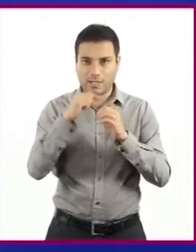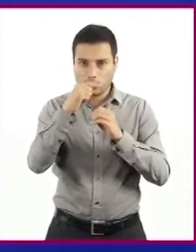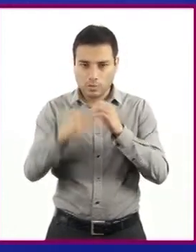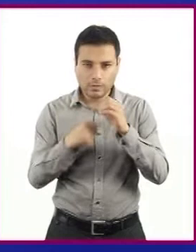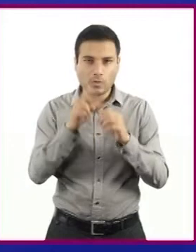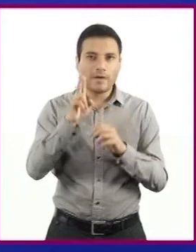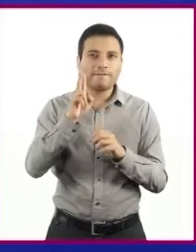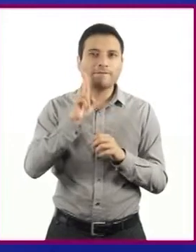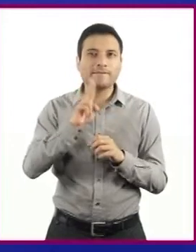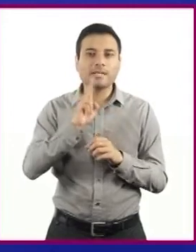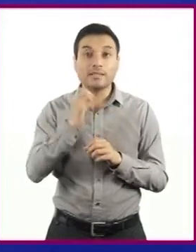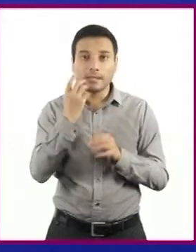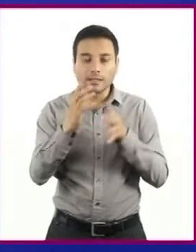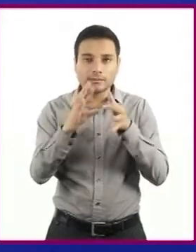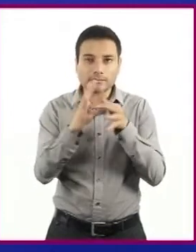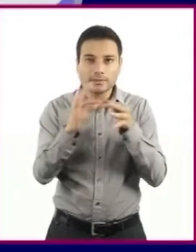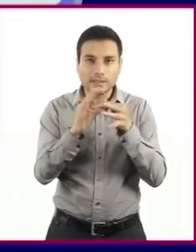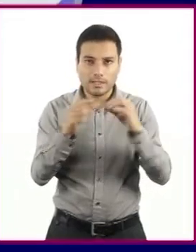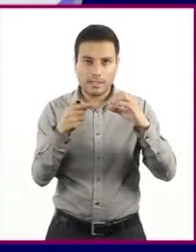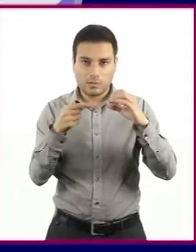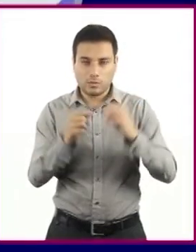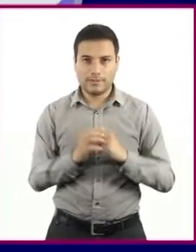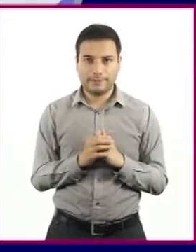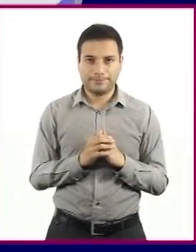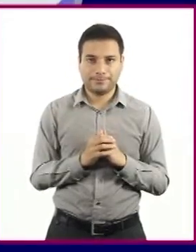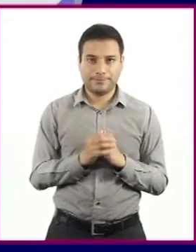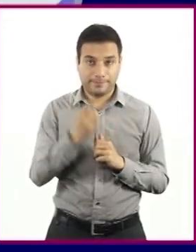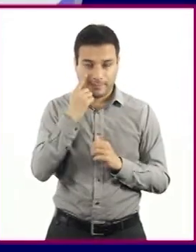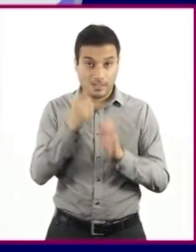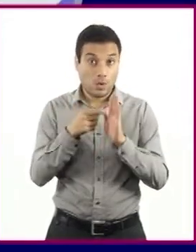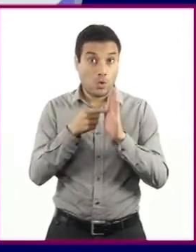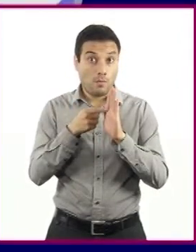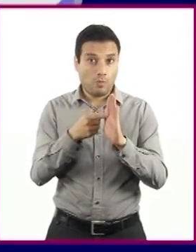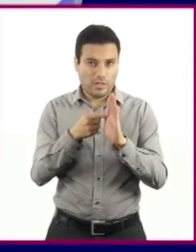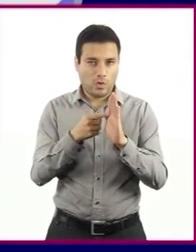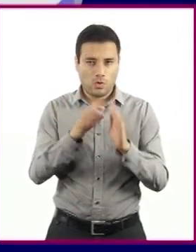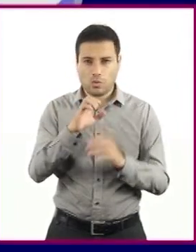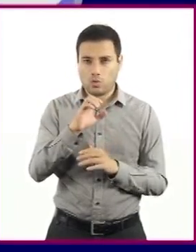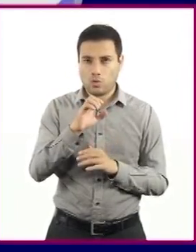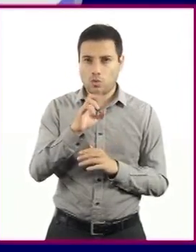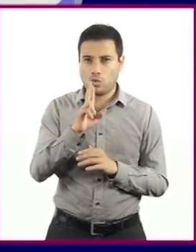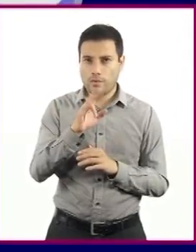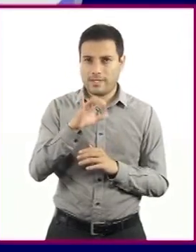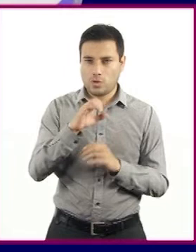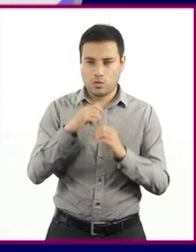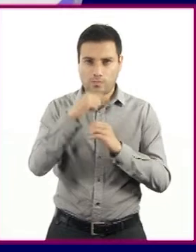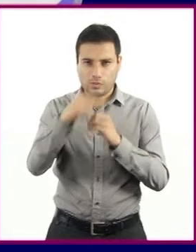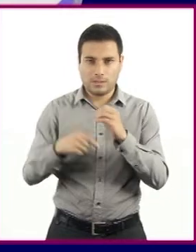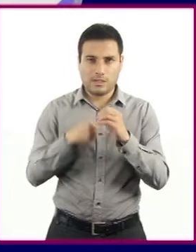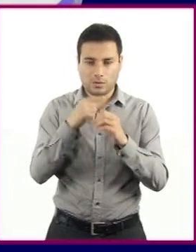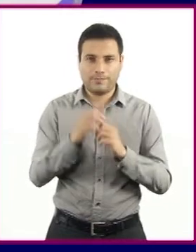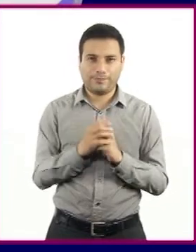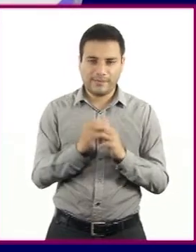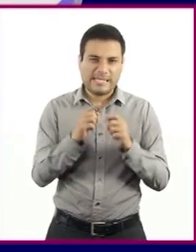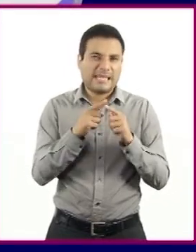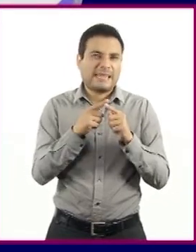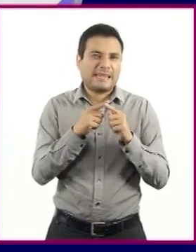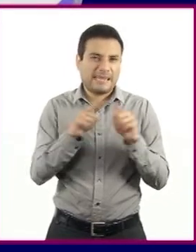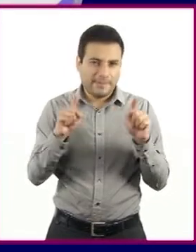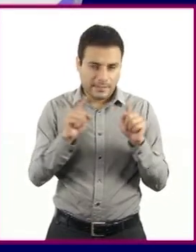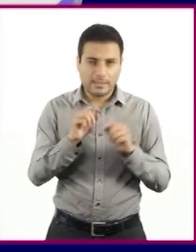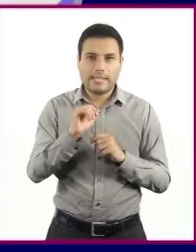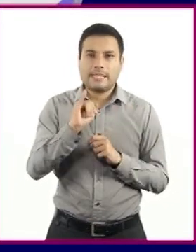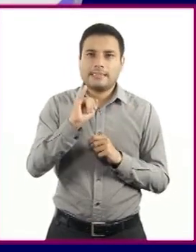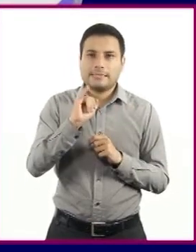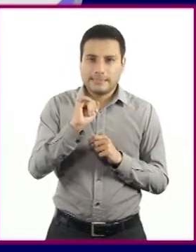los electrones de valencia. El modelo cúbico atómico de Lewis, aunque diferente, es un